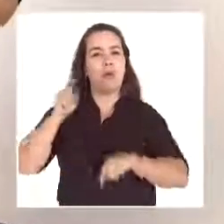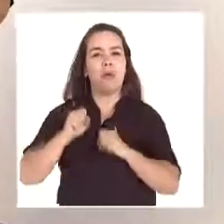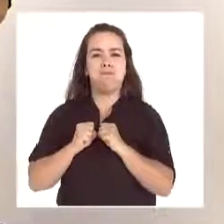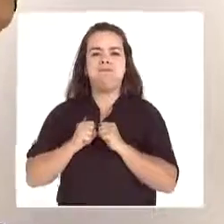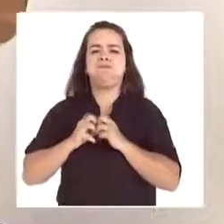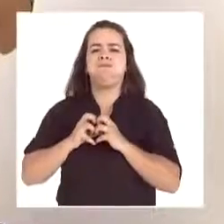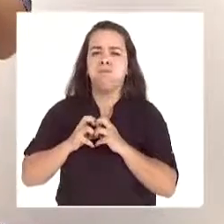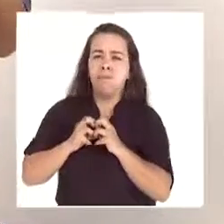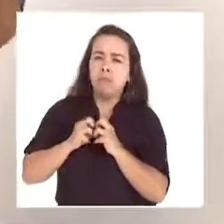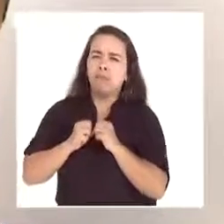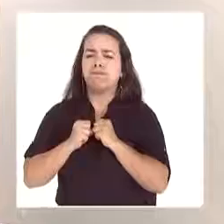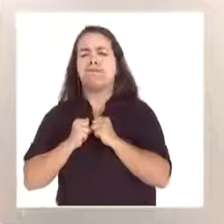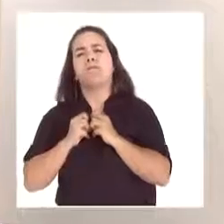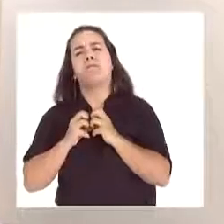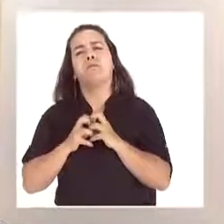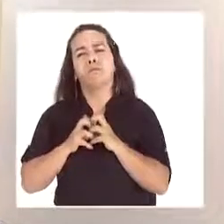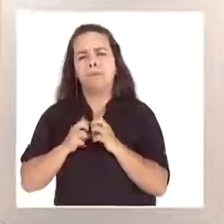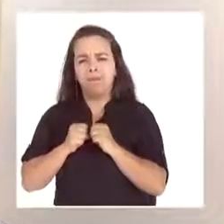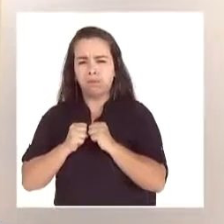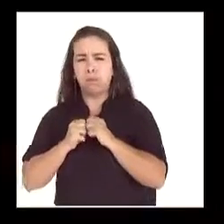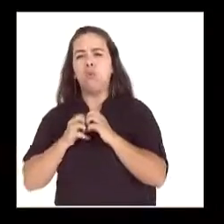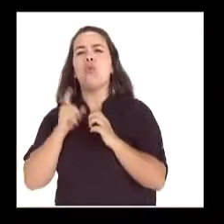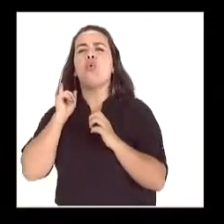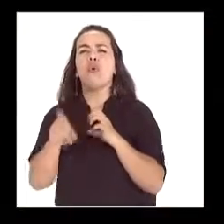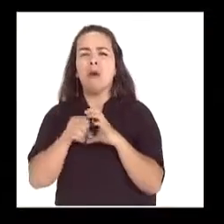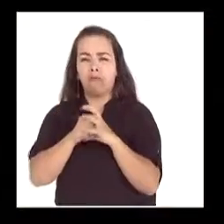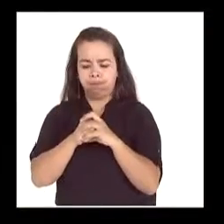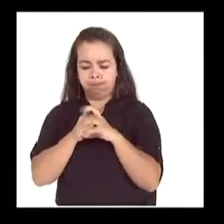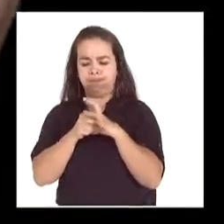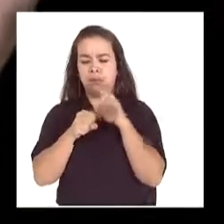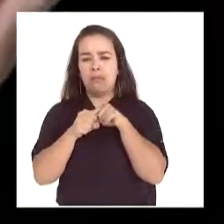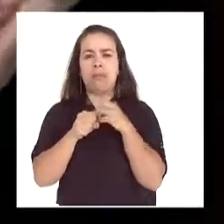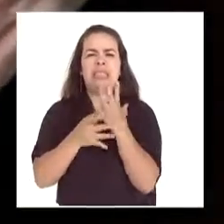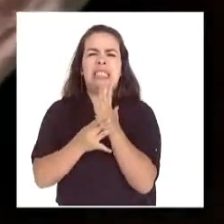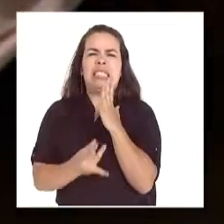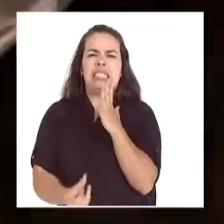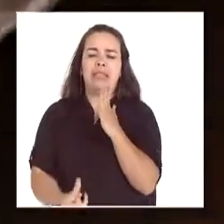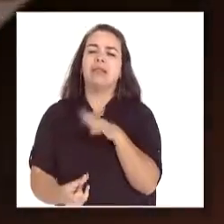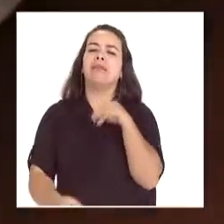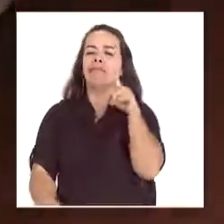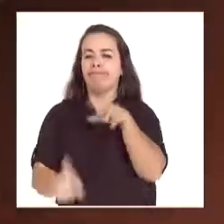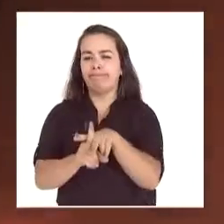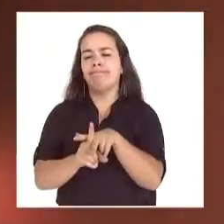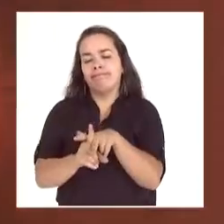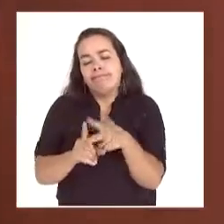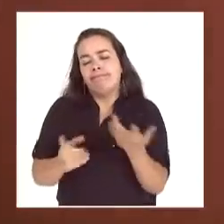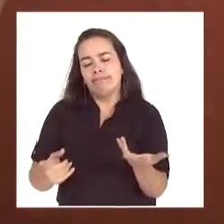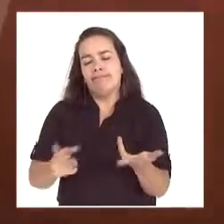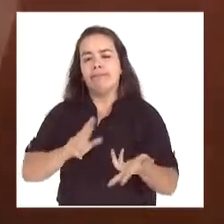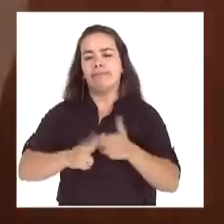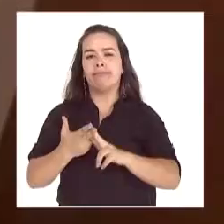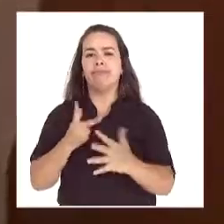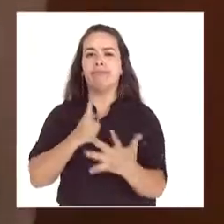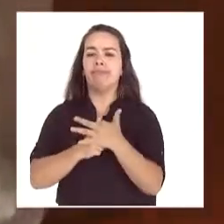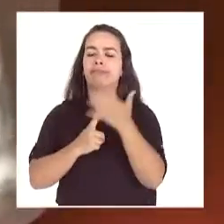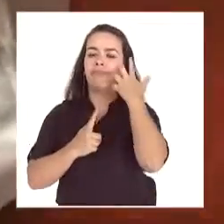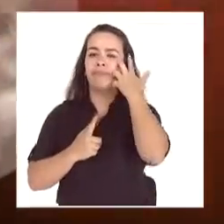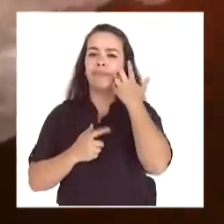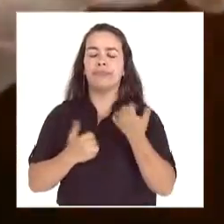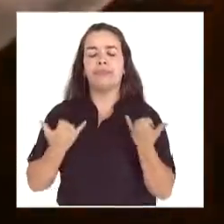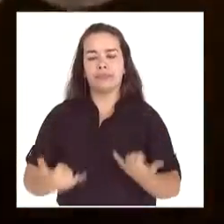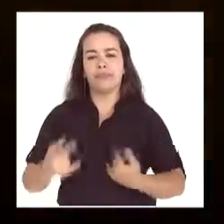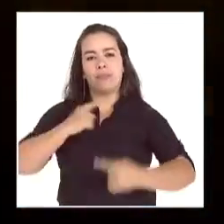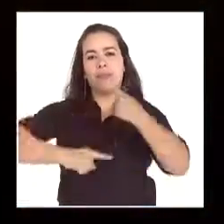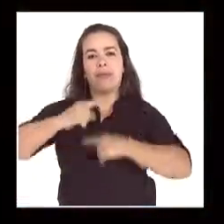se generen todas estas otras condiciones asociadas también a la enfermedad cardiovascular que